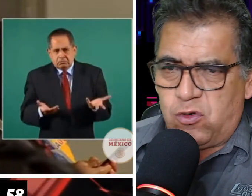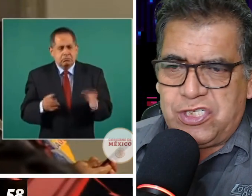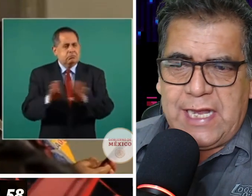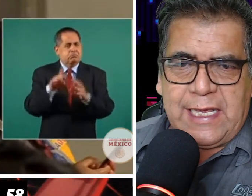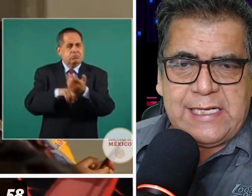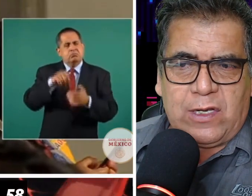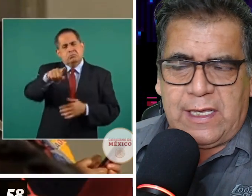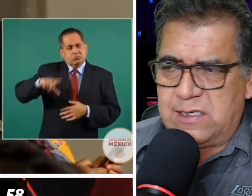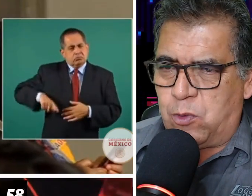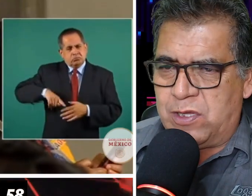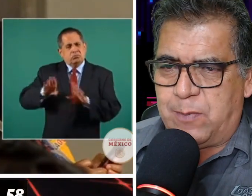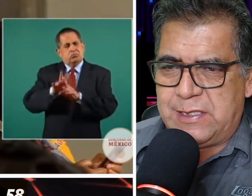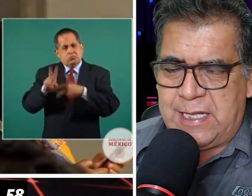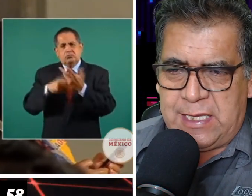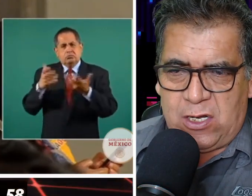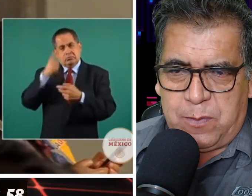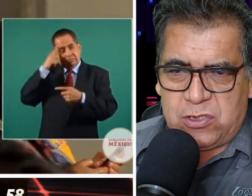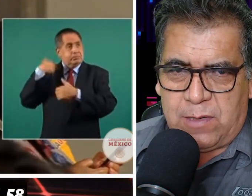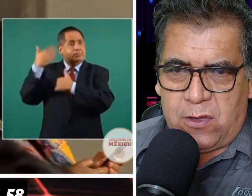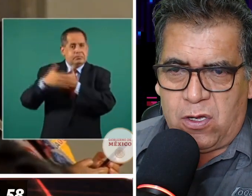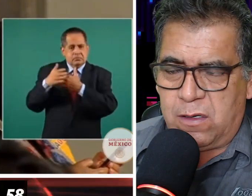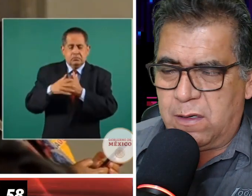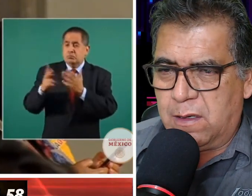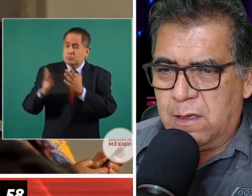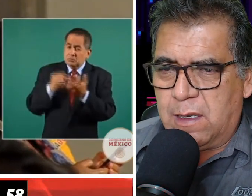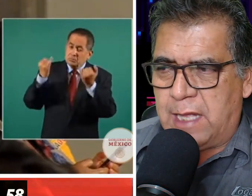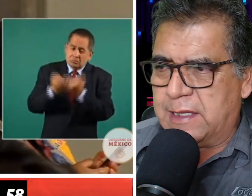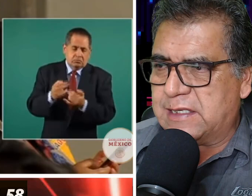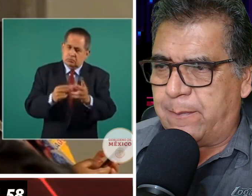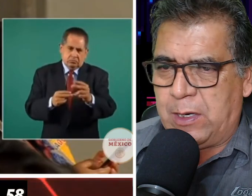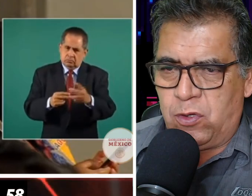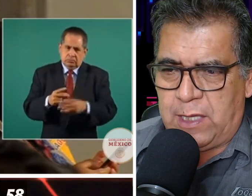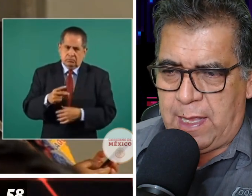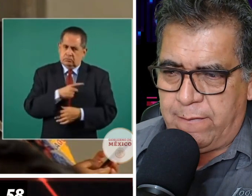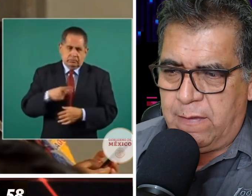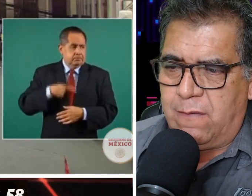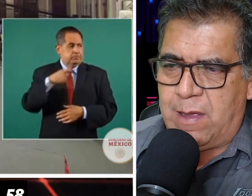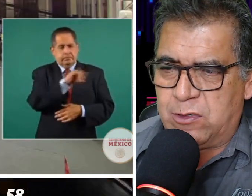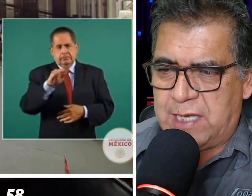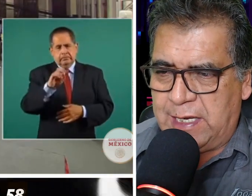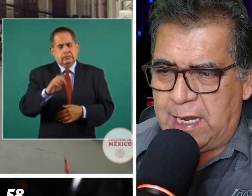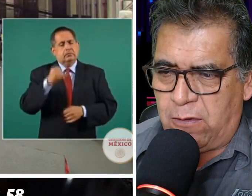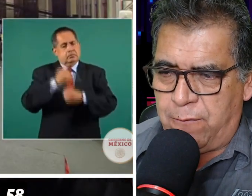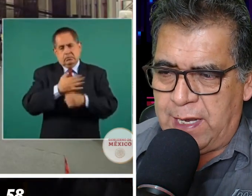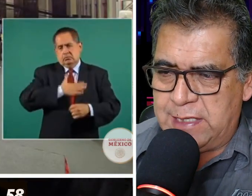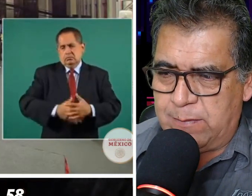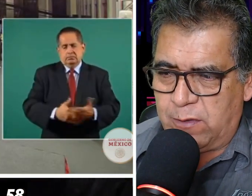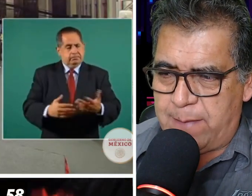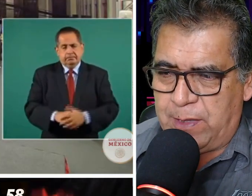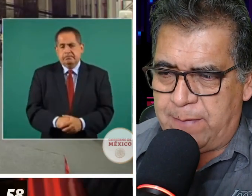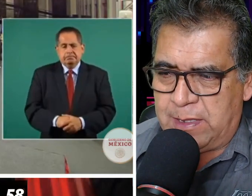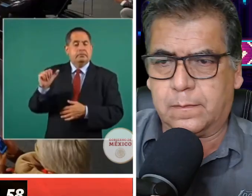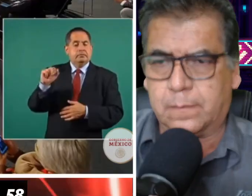a escuchar qué es lo que responde el presidente López Obrador ante esta pregunta. Vamos a ir a la conferencia